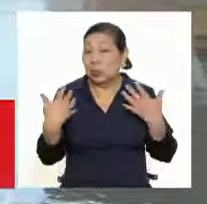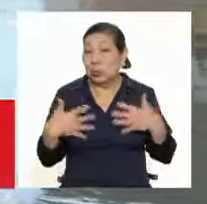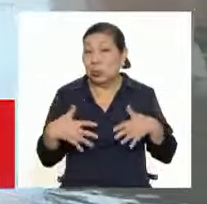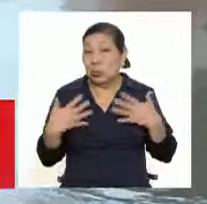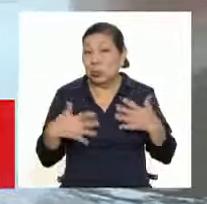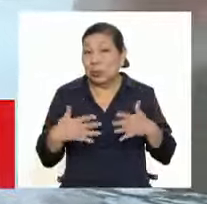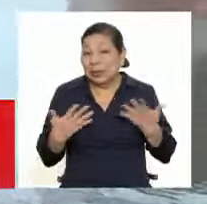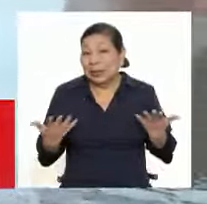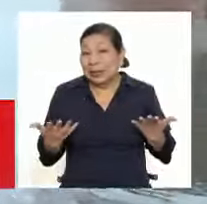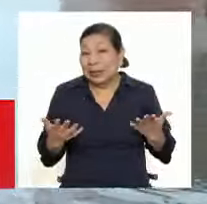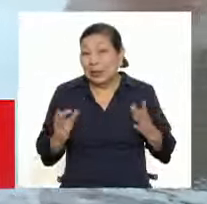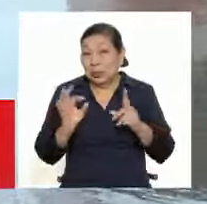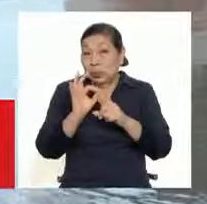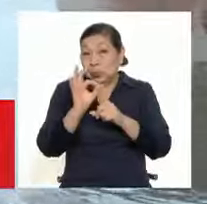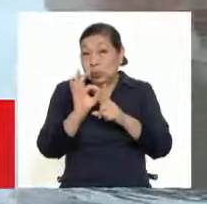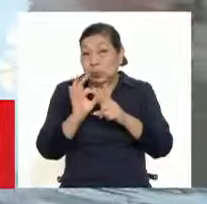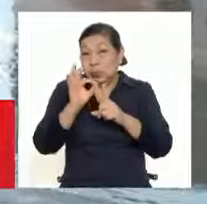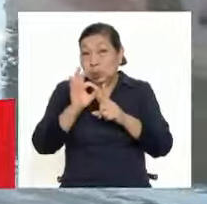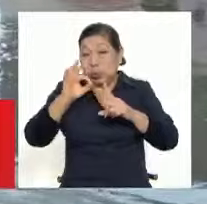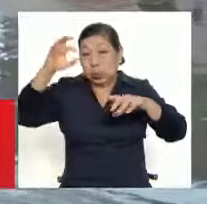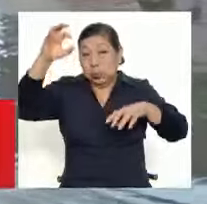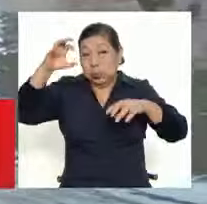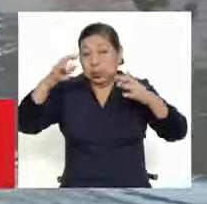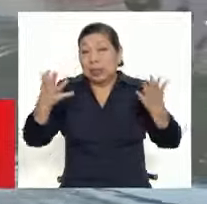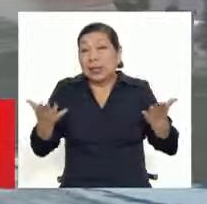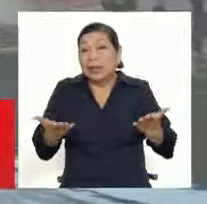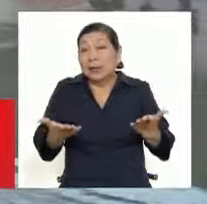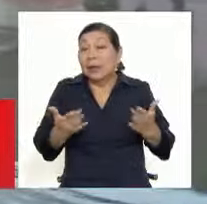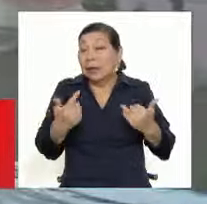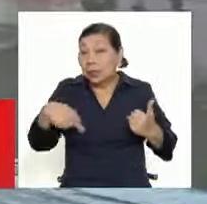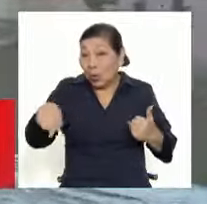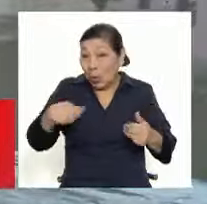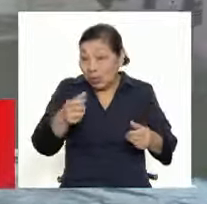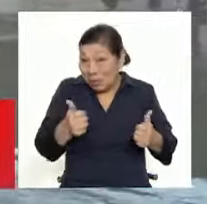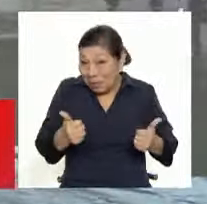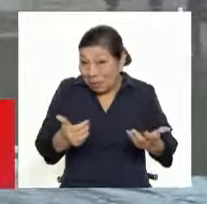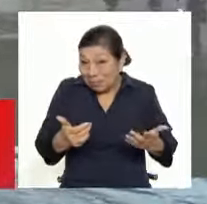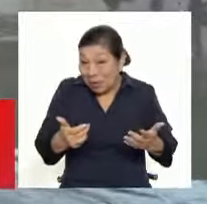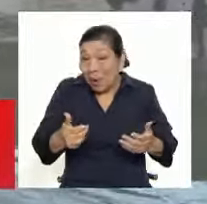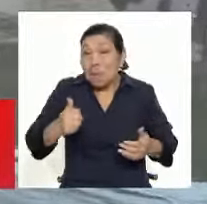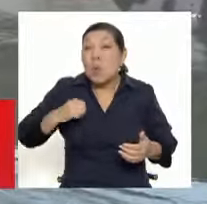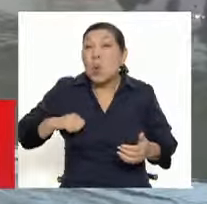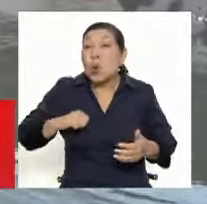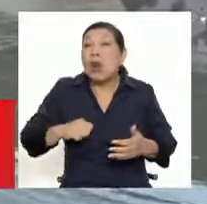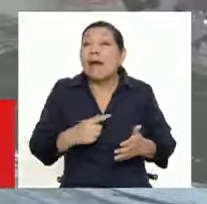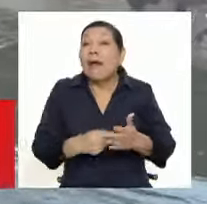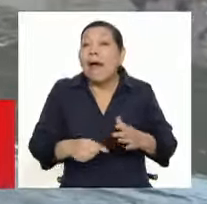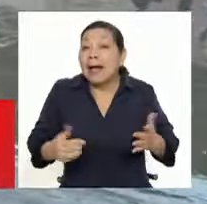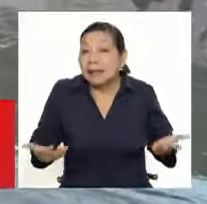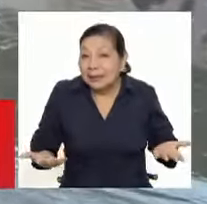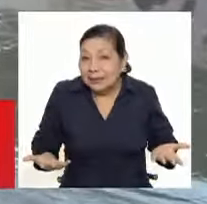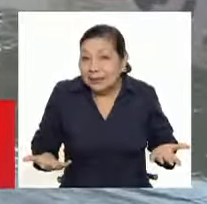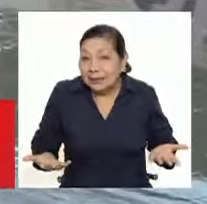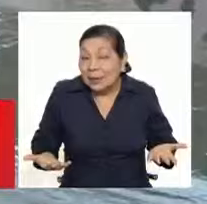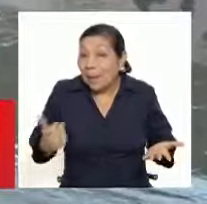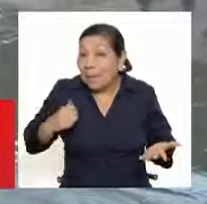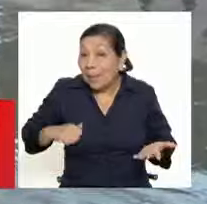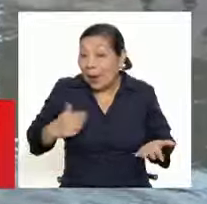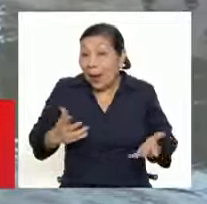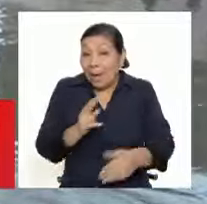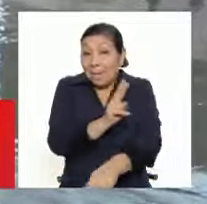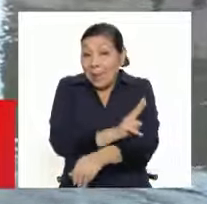Son estas situaciones climáticas las que ponen a prueba qué tan preparados estamos, los municipios. Acá tendría una intervención el municipio